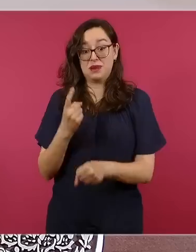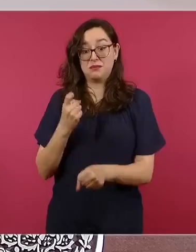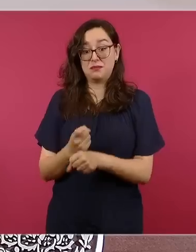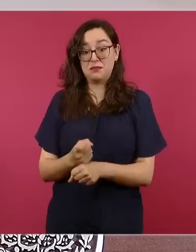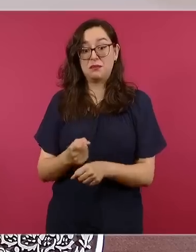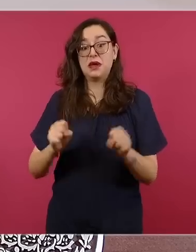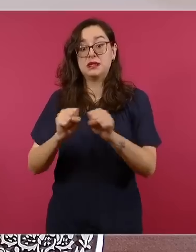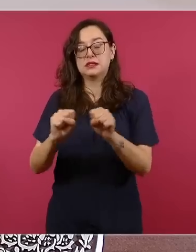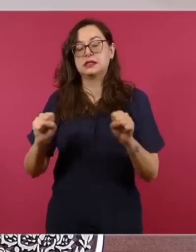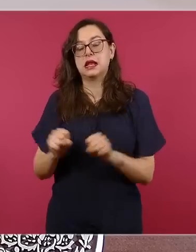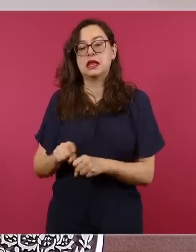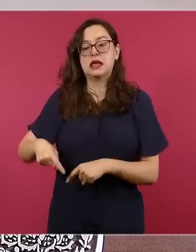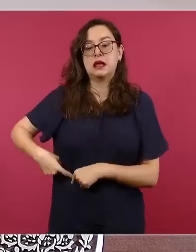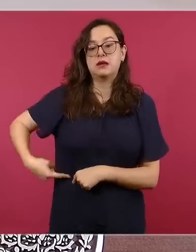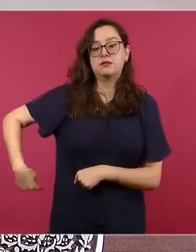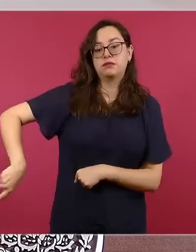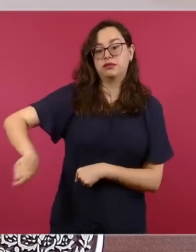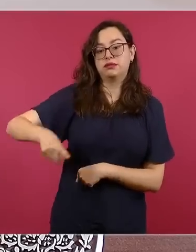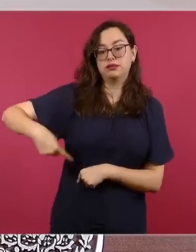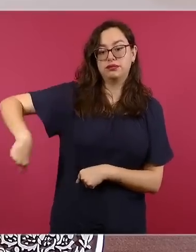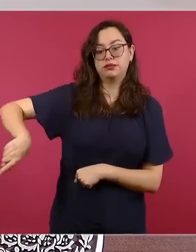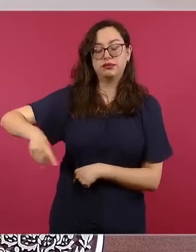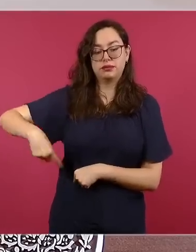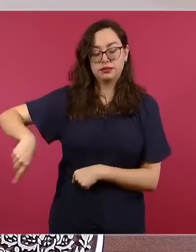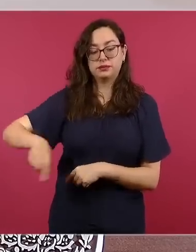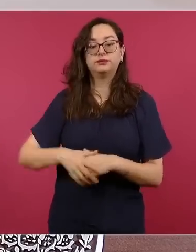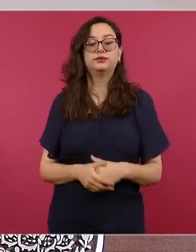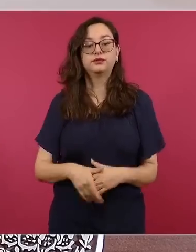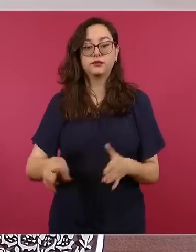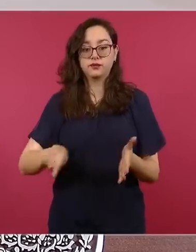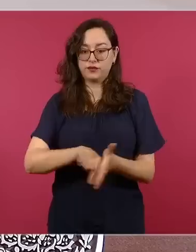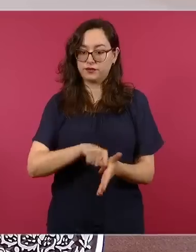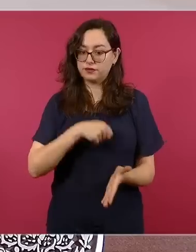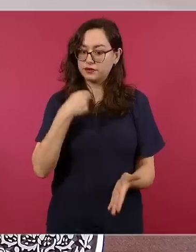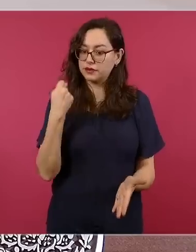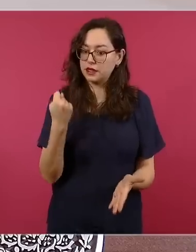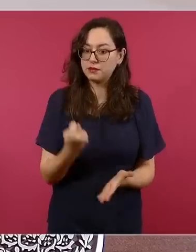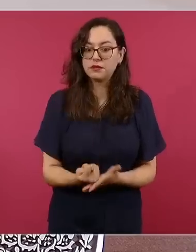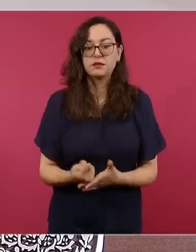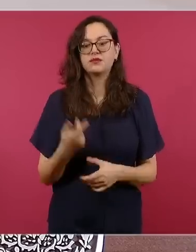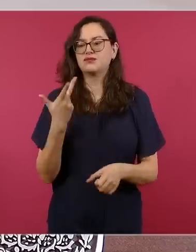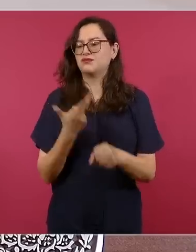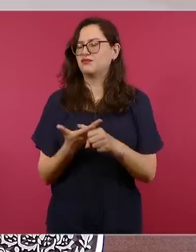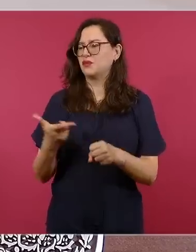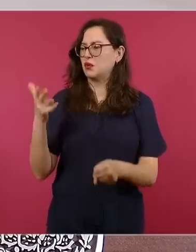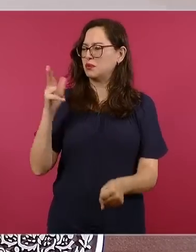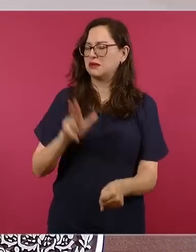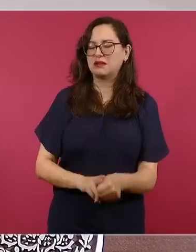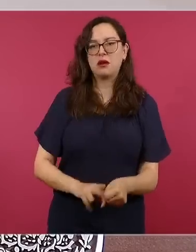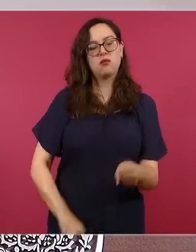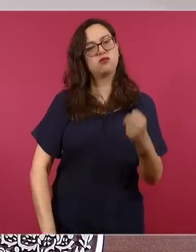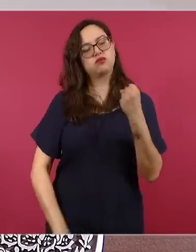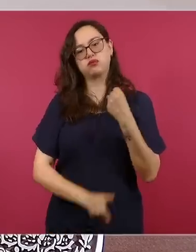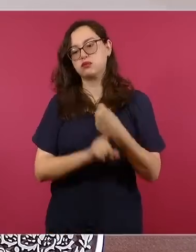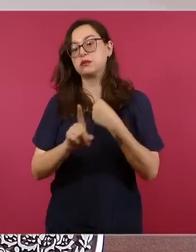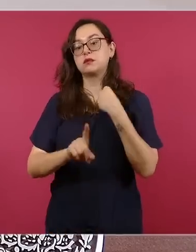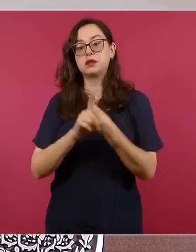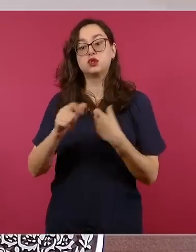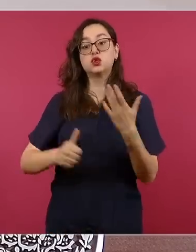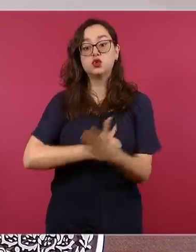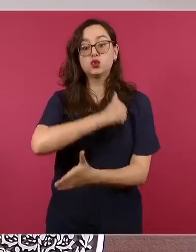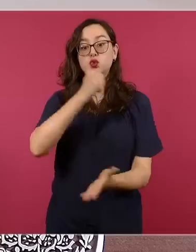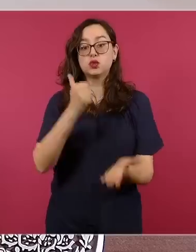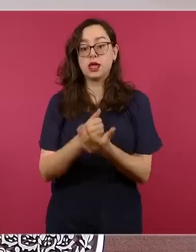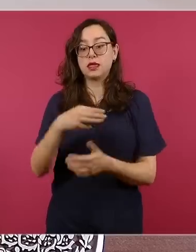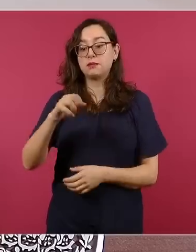de una institución pública, IMSS Bienestar. En Tamaulipas, también un hospital con muchos problemas, el de Ciudad Madero, se empezó a construir